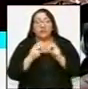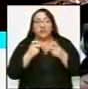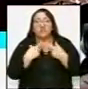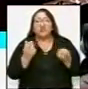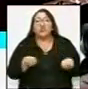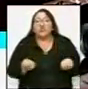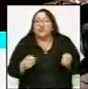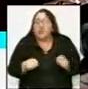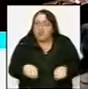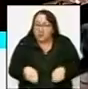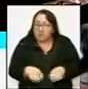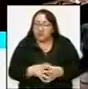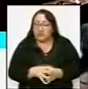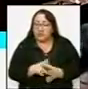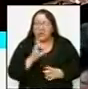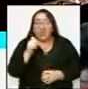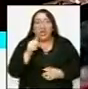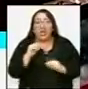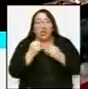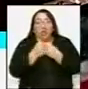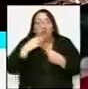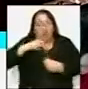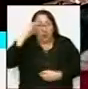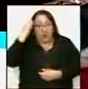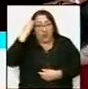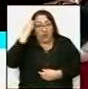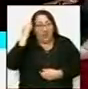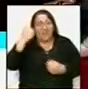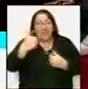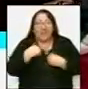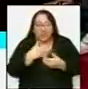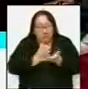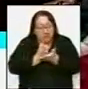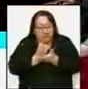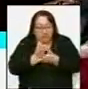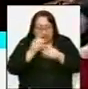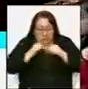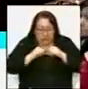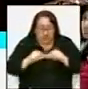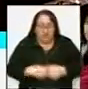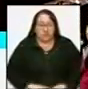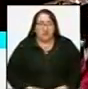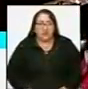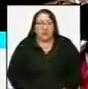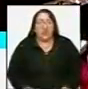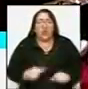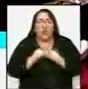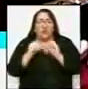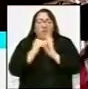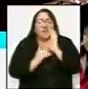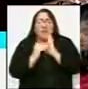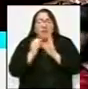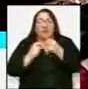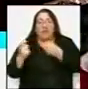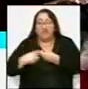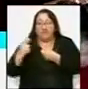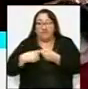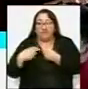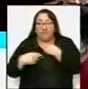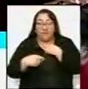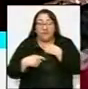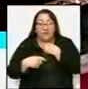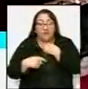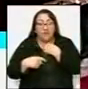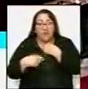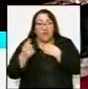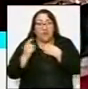suspensión. La organización política debe mantener permanentemente el número mínimo de afiliados exigidos